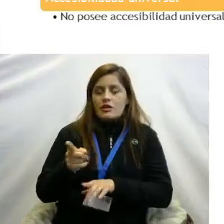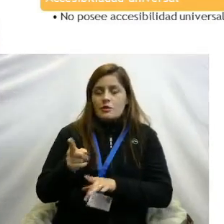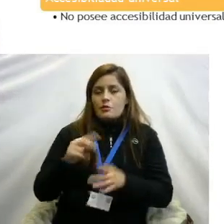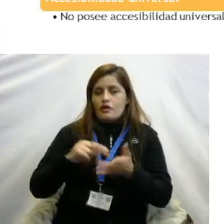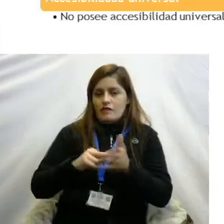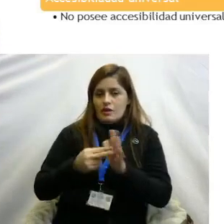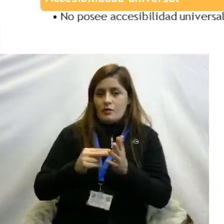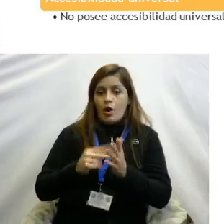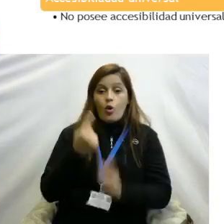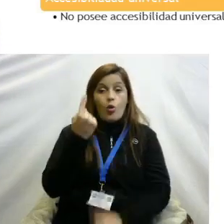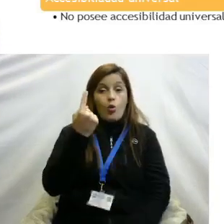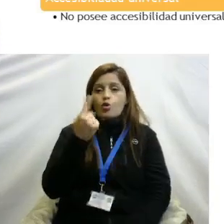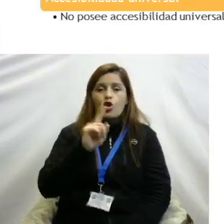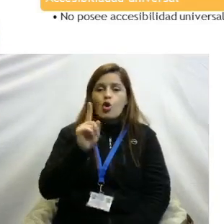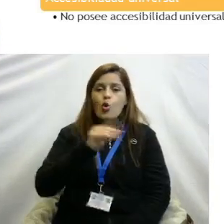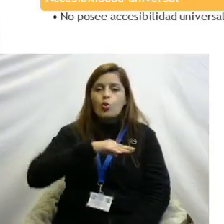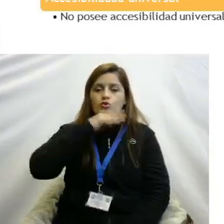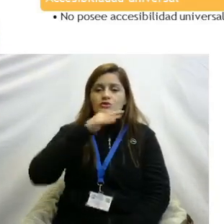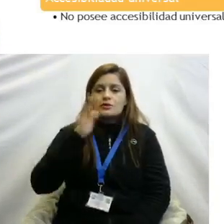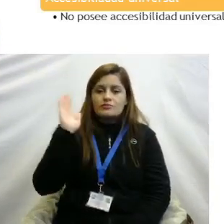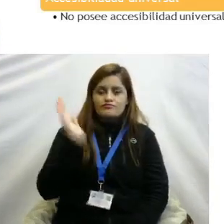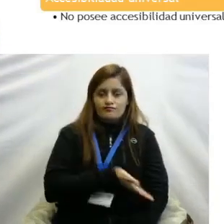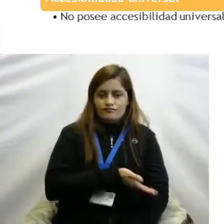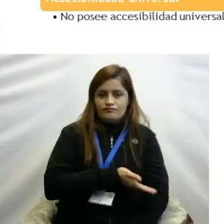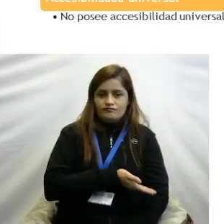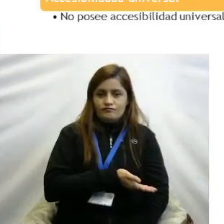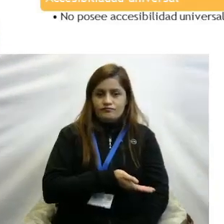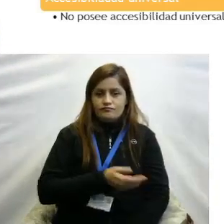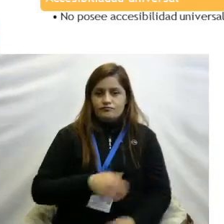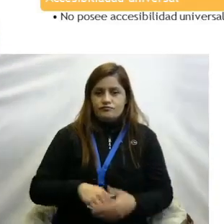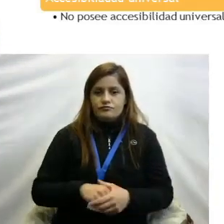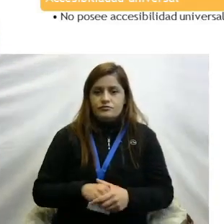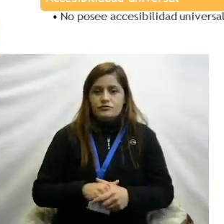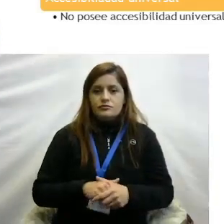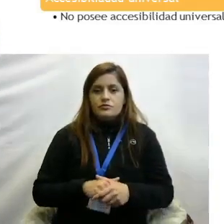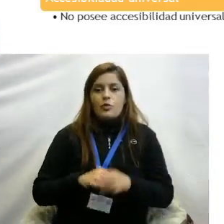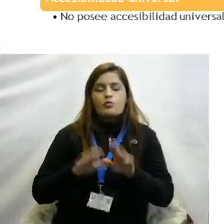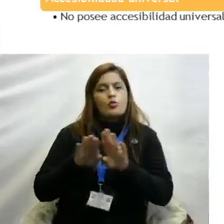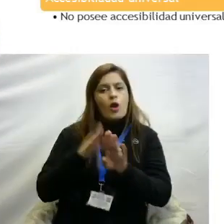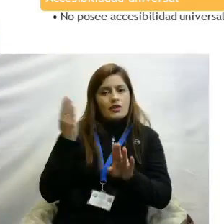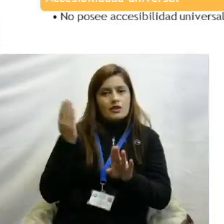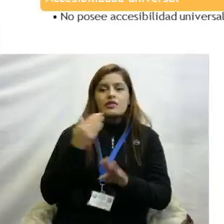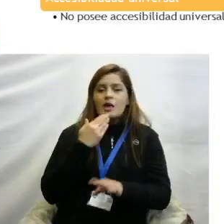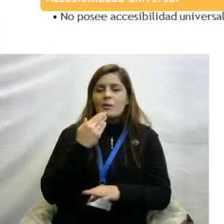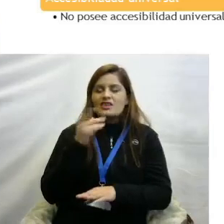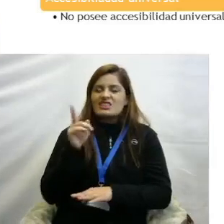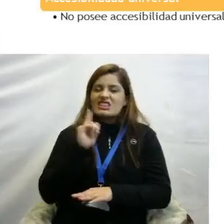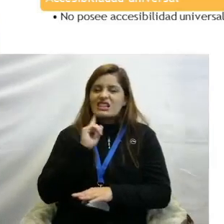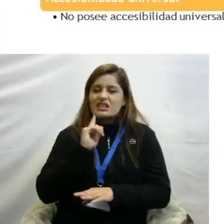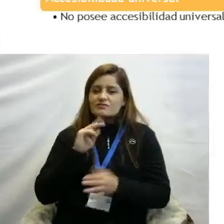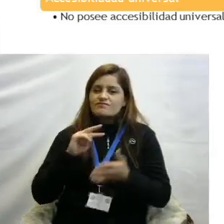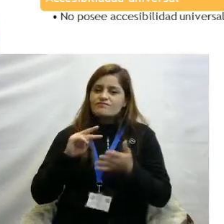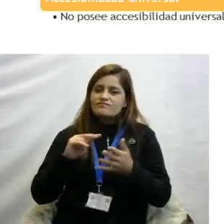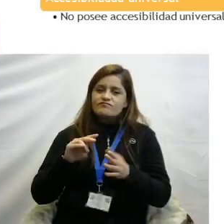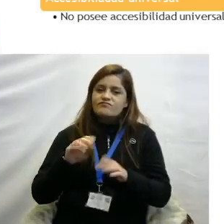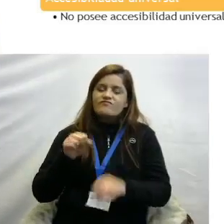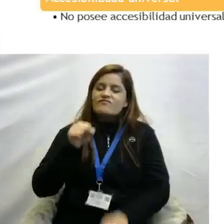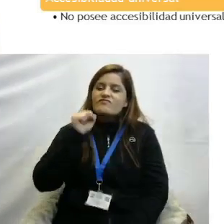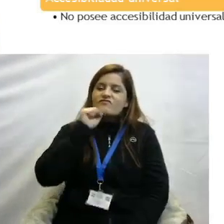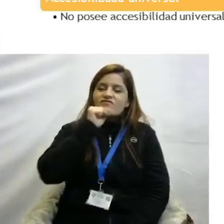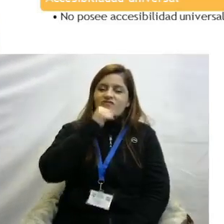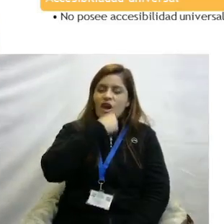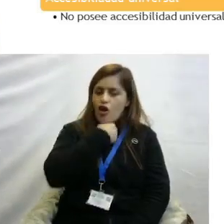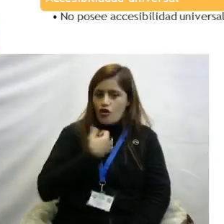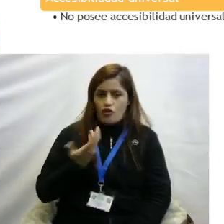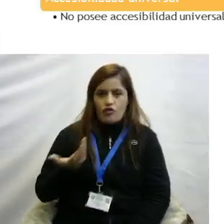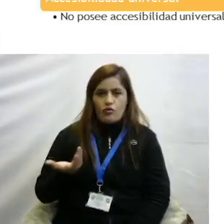hay uno que no se está pudiendo utilizar, las puertas y ventanas también están con un deterioro alto, la